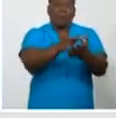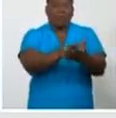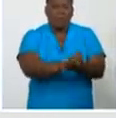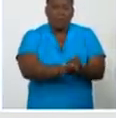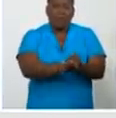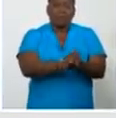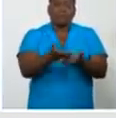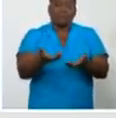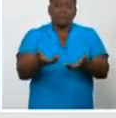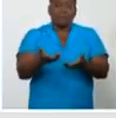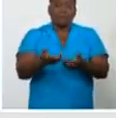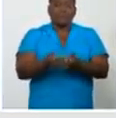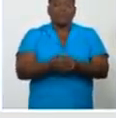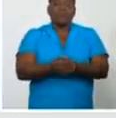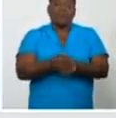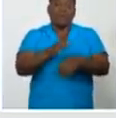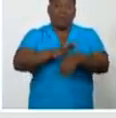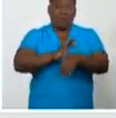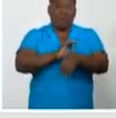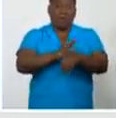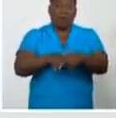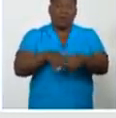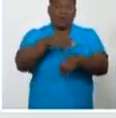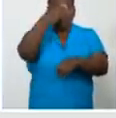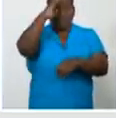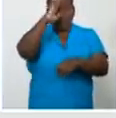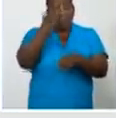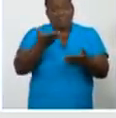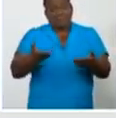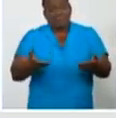país con COVID-19, ya se acumulan